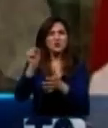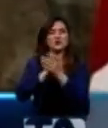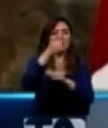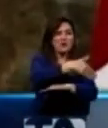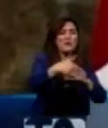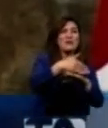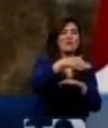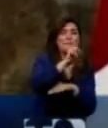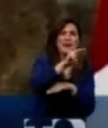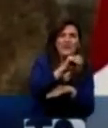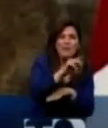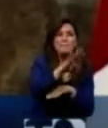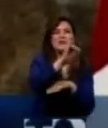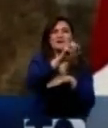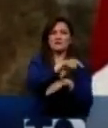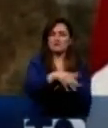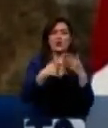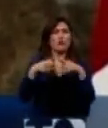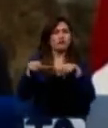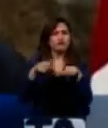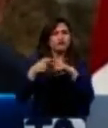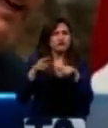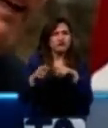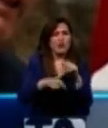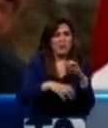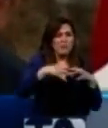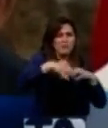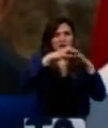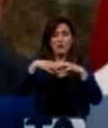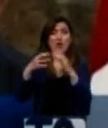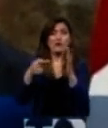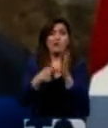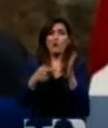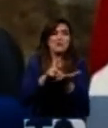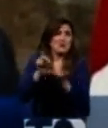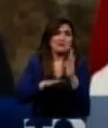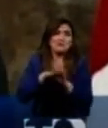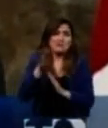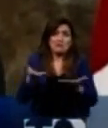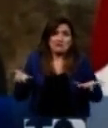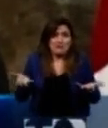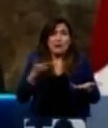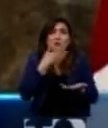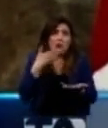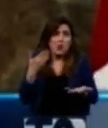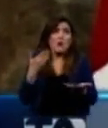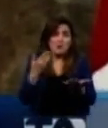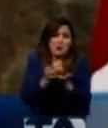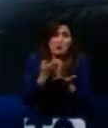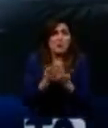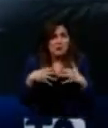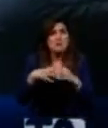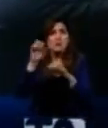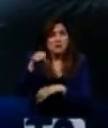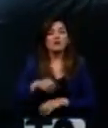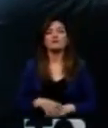Viejo. Hay más registro único de contribuyentes en Puerto Viejo. Hay más ventas declaradas al servicio de renta interna. Eso implica que nos hemos activado, por el contrario.